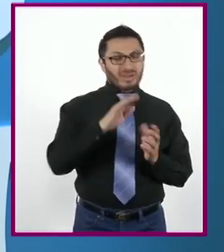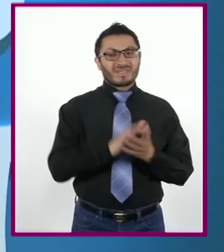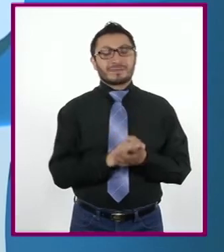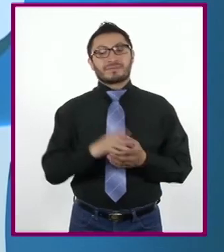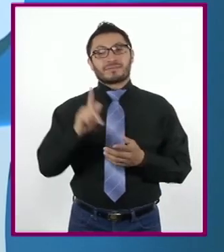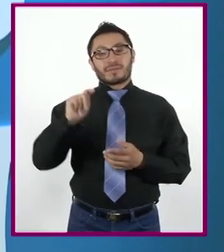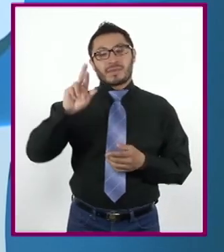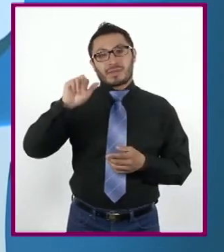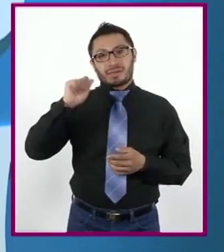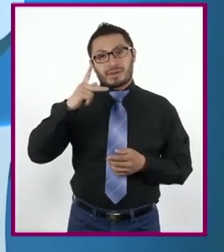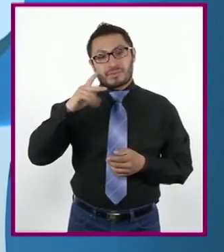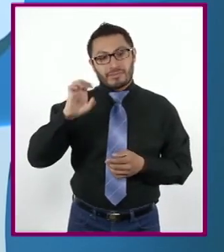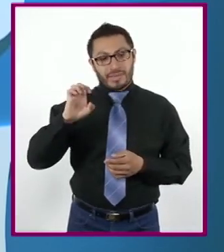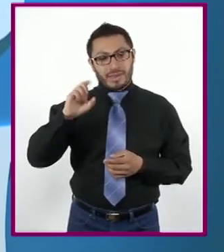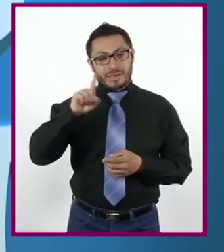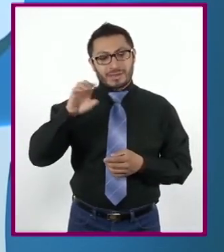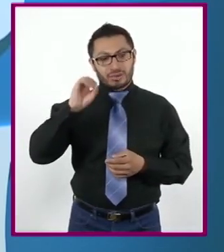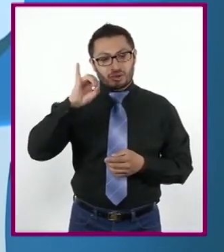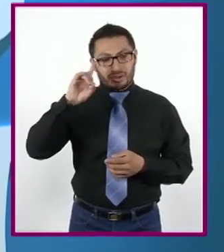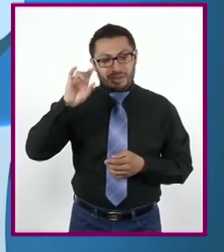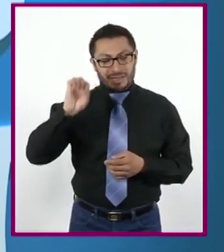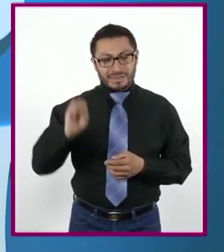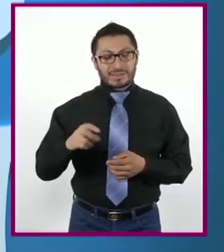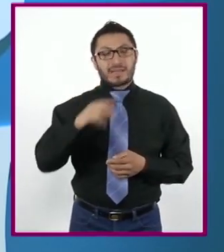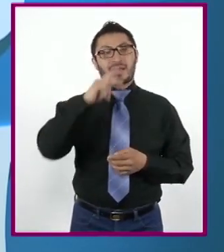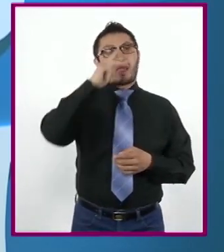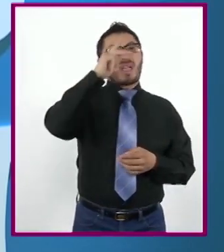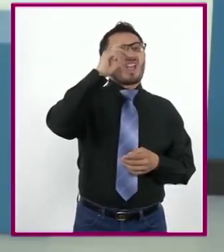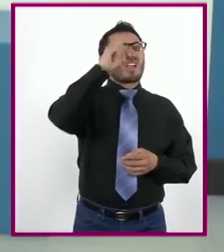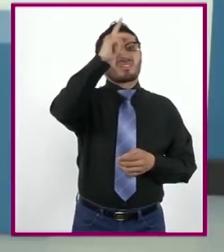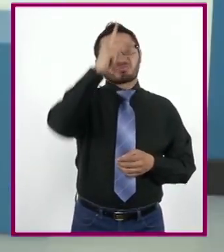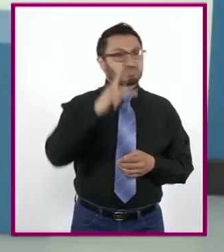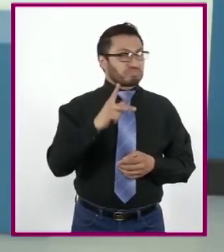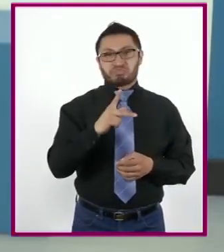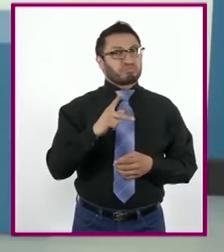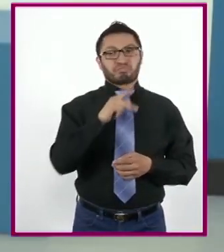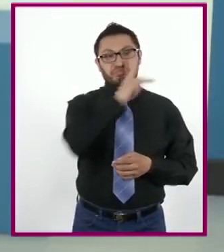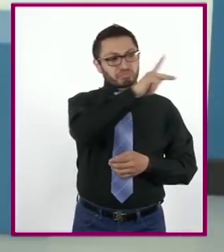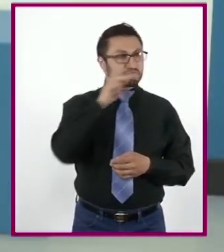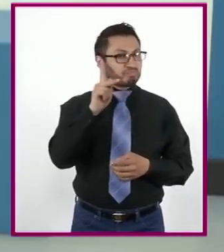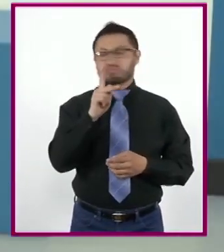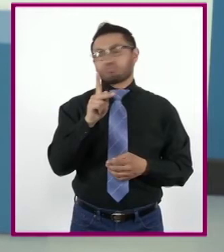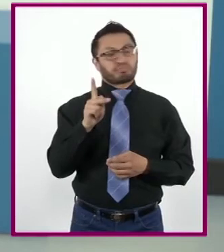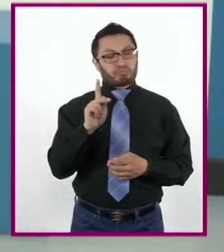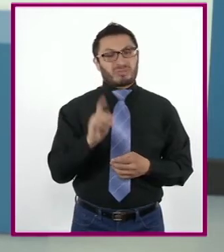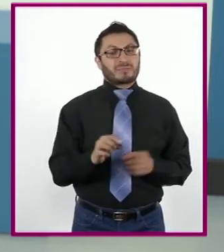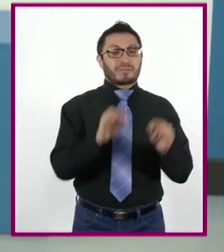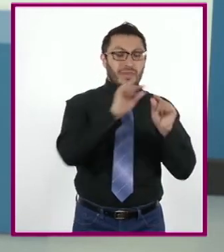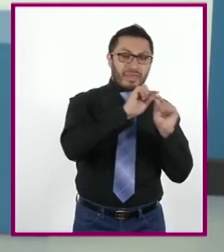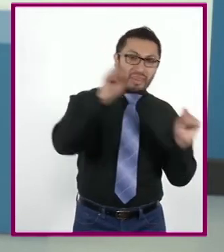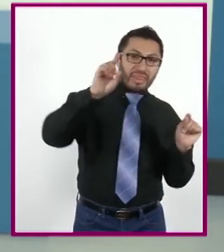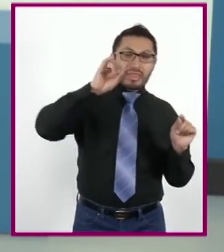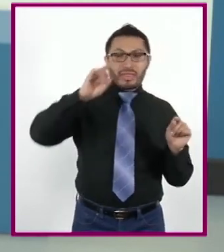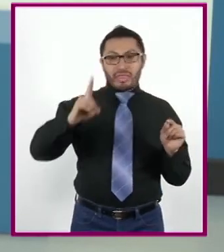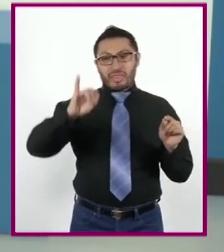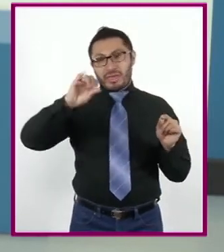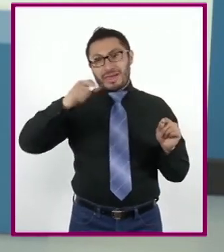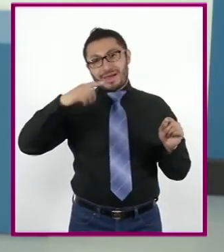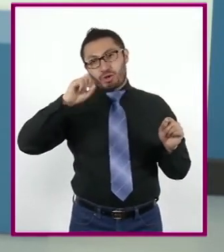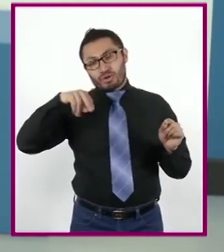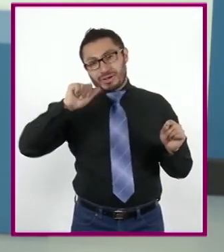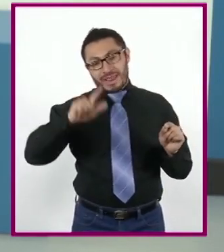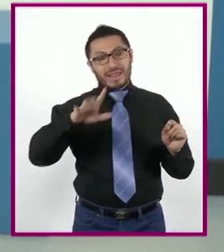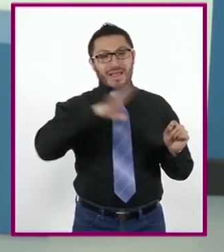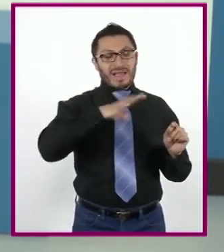trapezoides cuadriláteros sin lados paralelos, diagonal, segmento que une dos